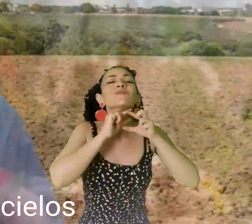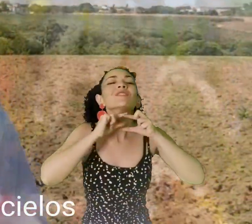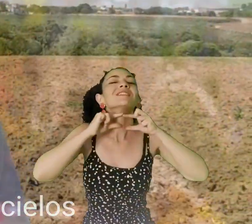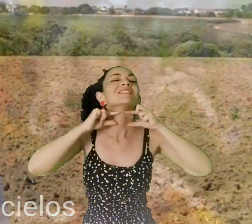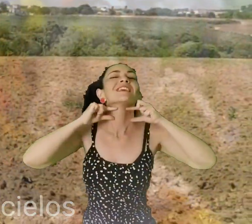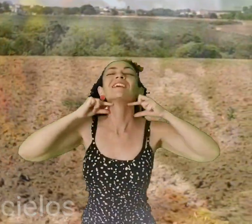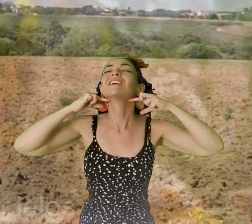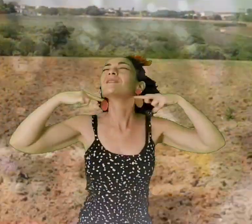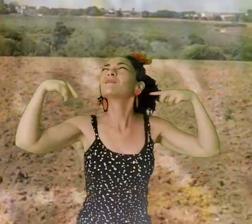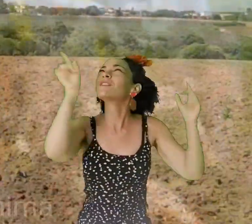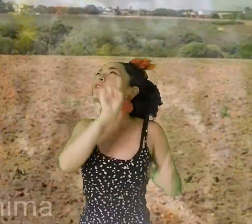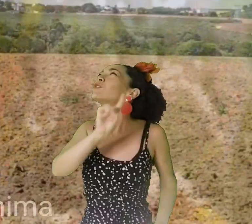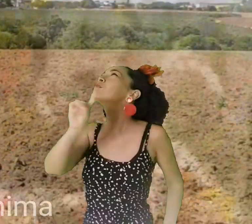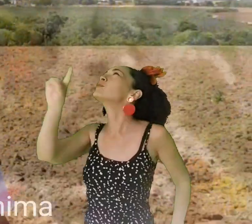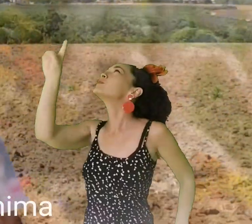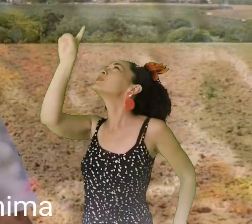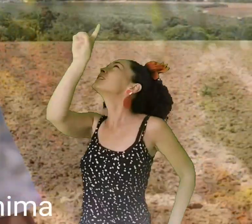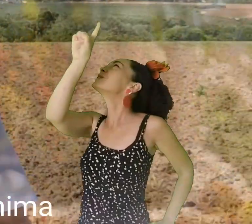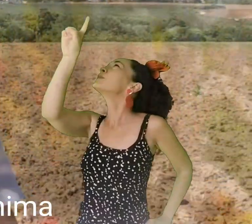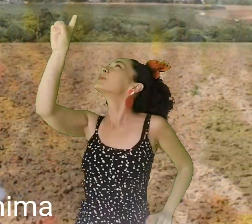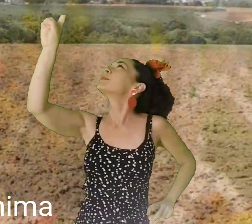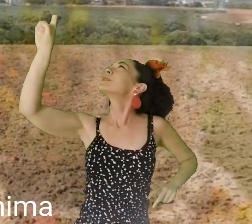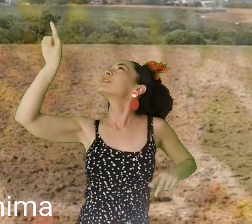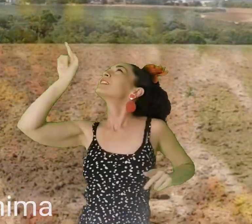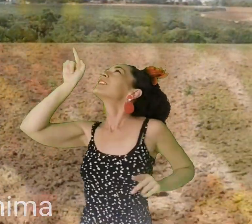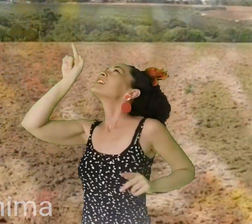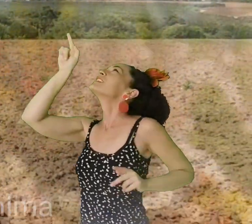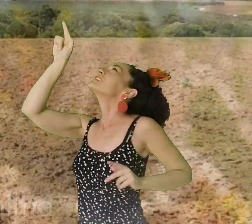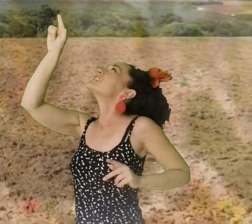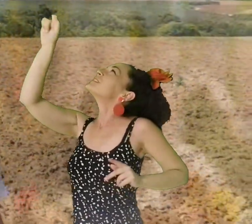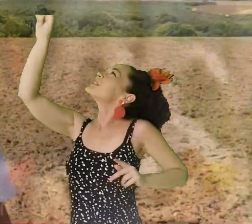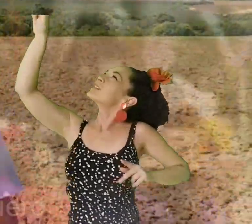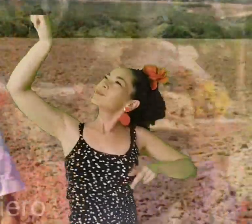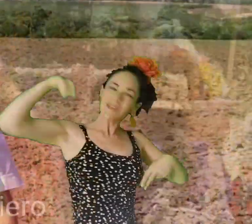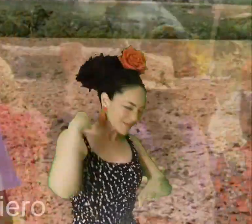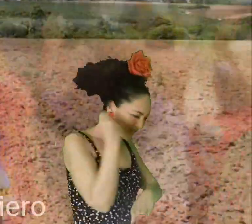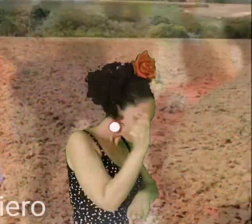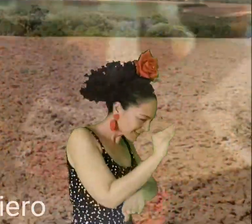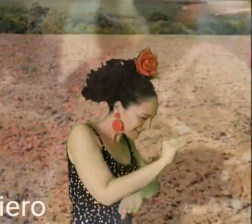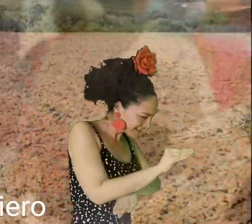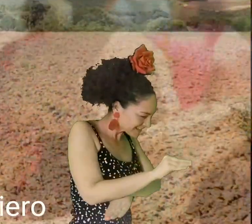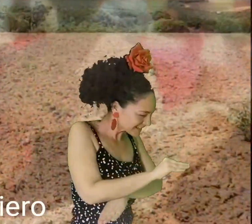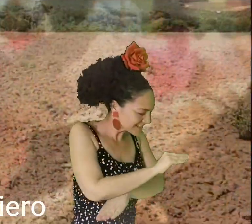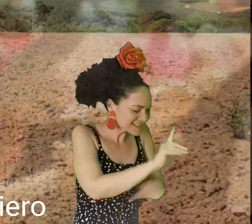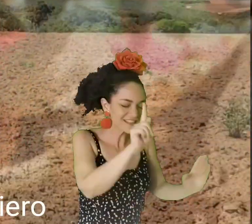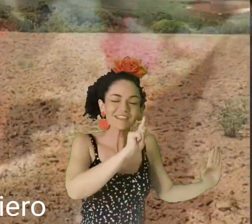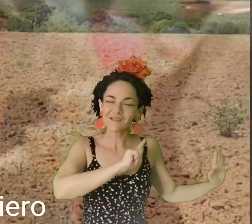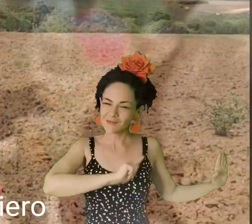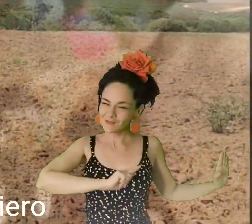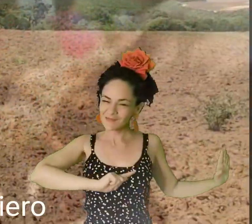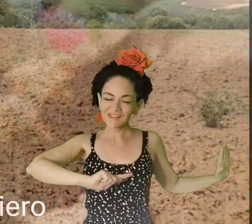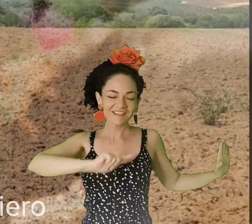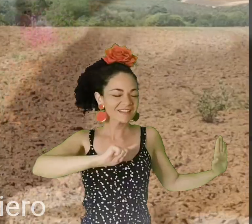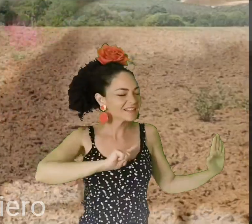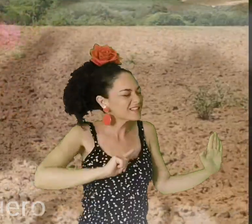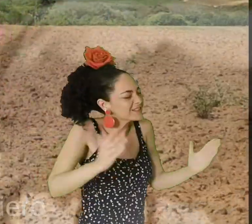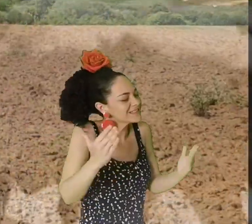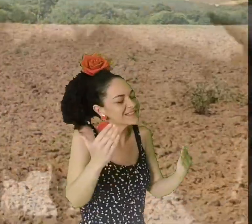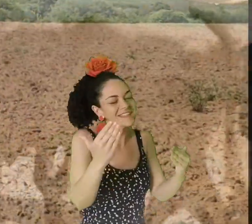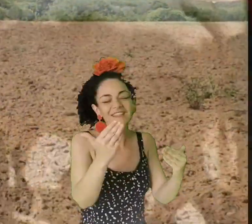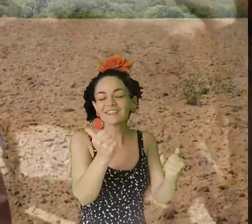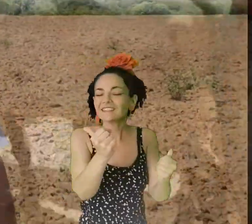fue a los cielos y desde arriba la mima, que cura más